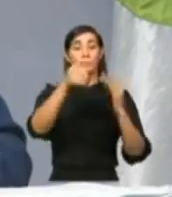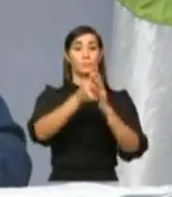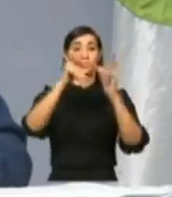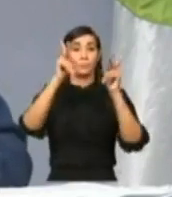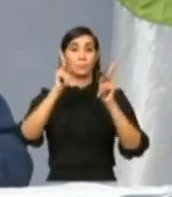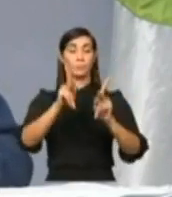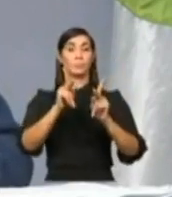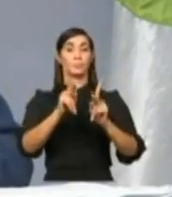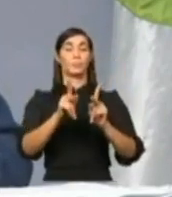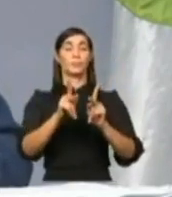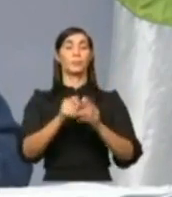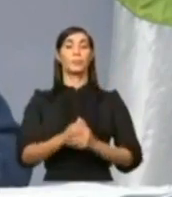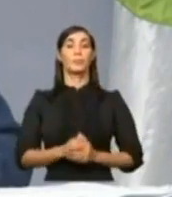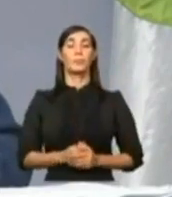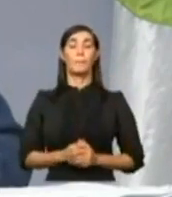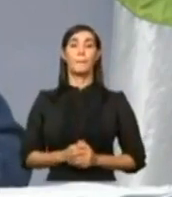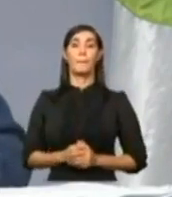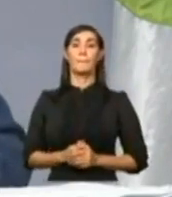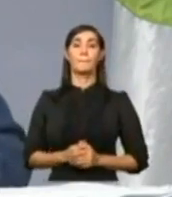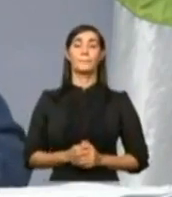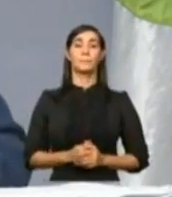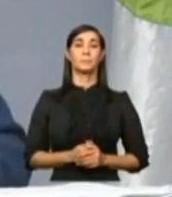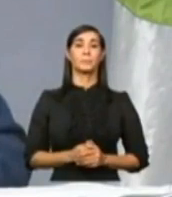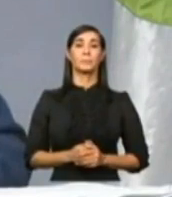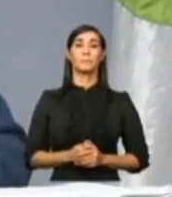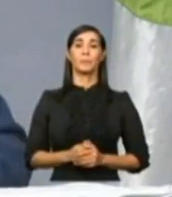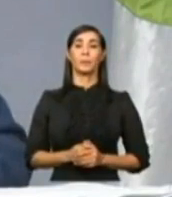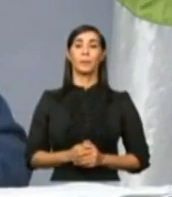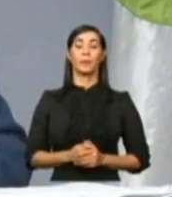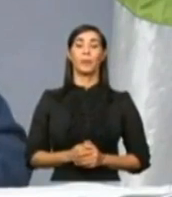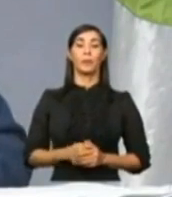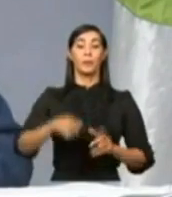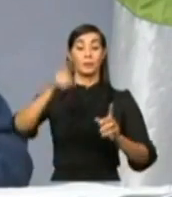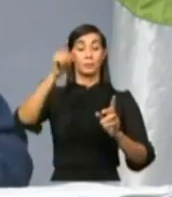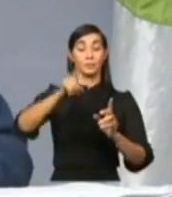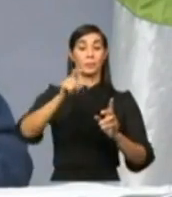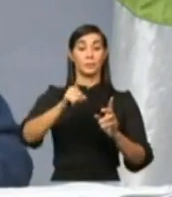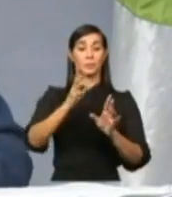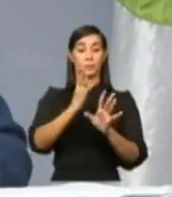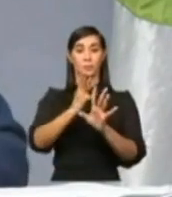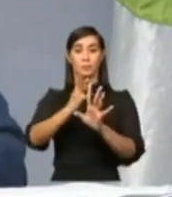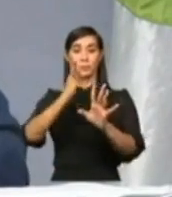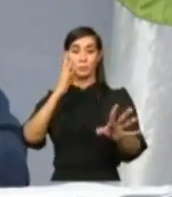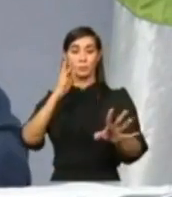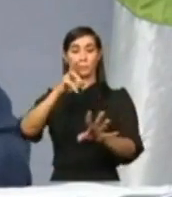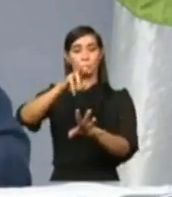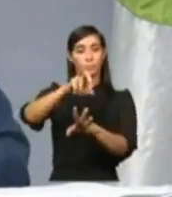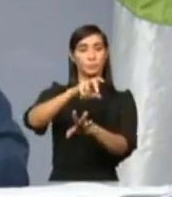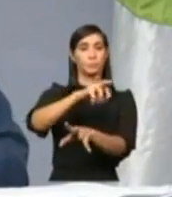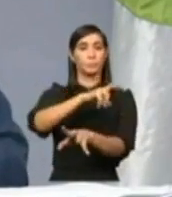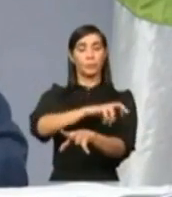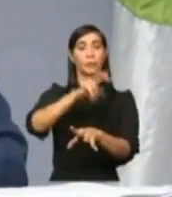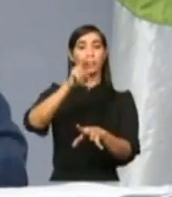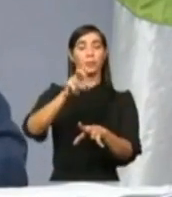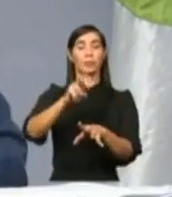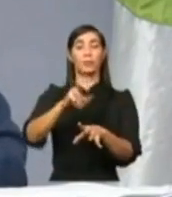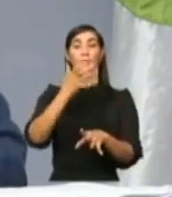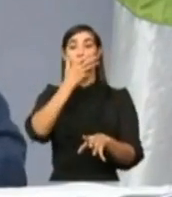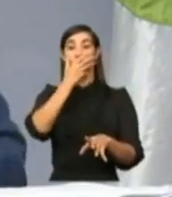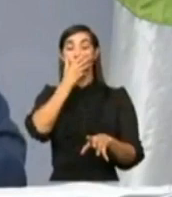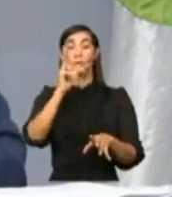ciudadanos el porte de las mascarillas en su circulación en